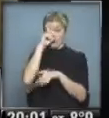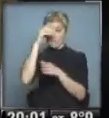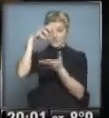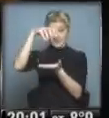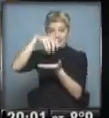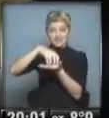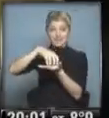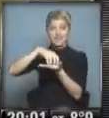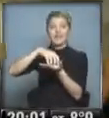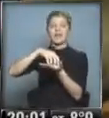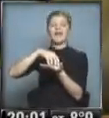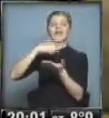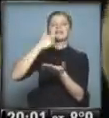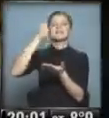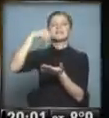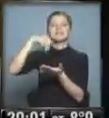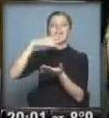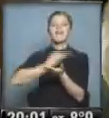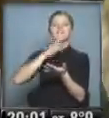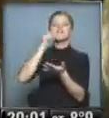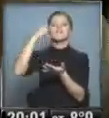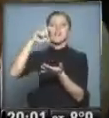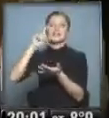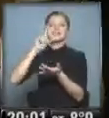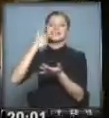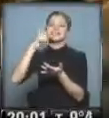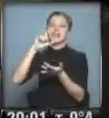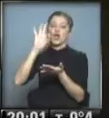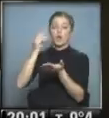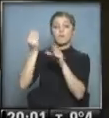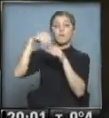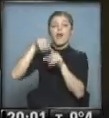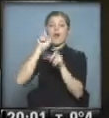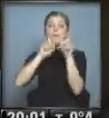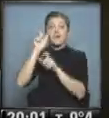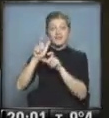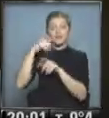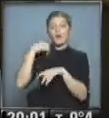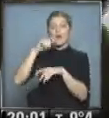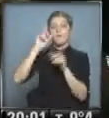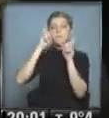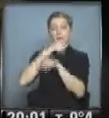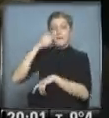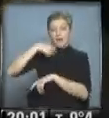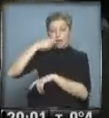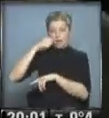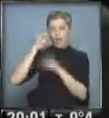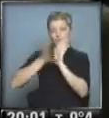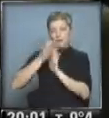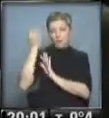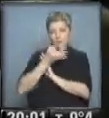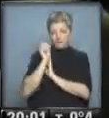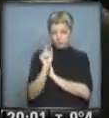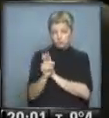Francisco de Asís, donde son tratados jóvenes adictos en recuperación. Entre otras cuestiones, el